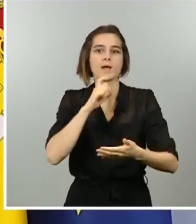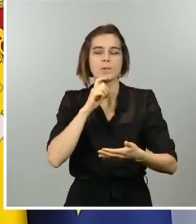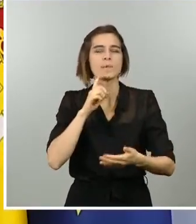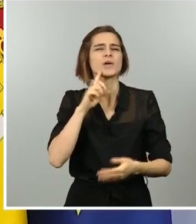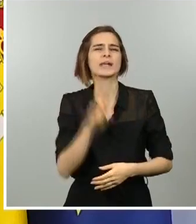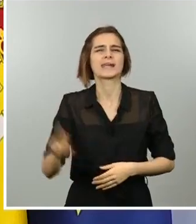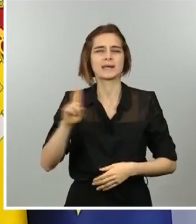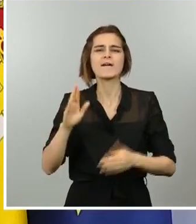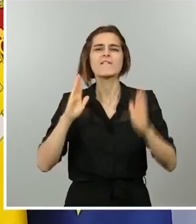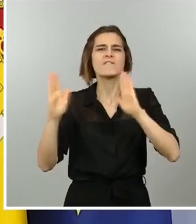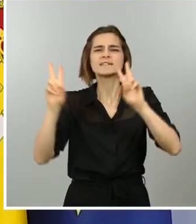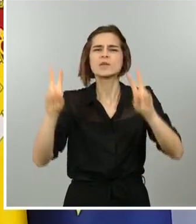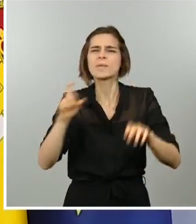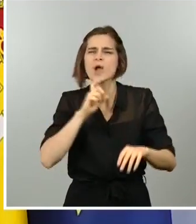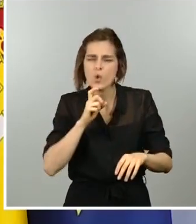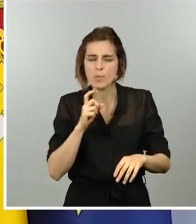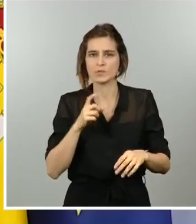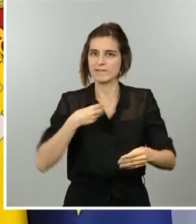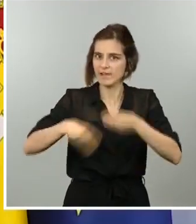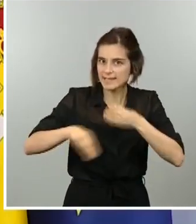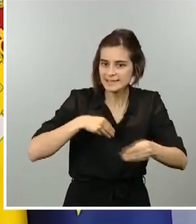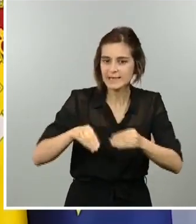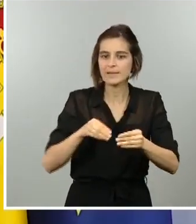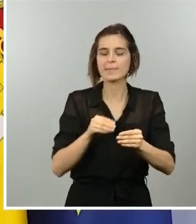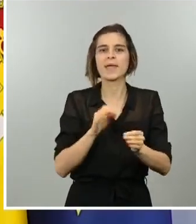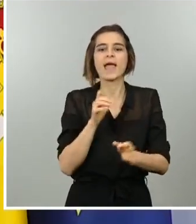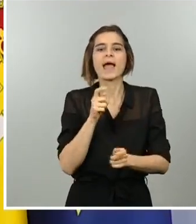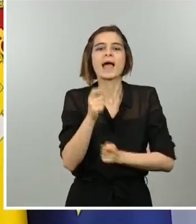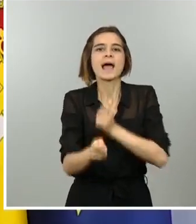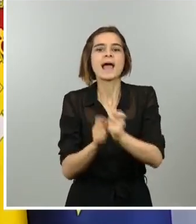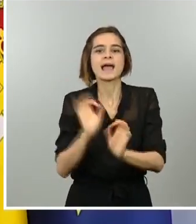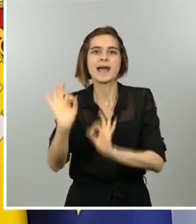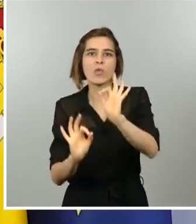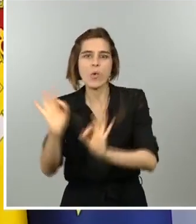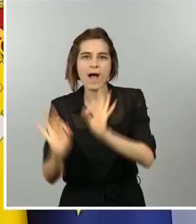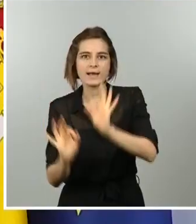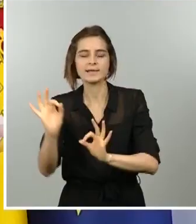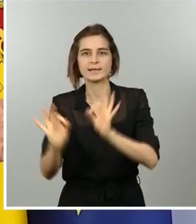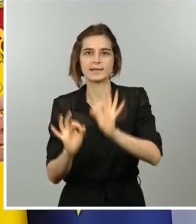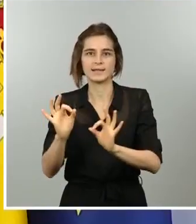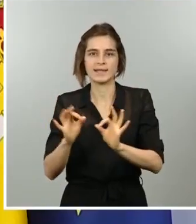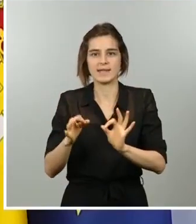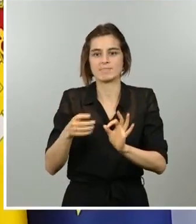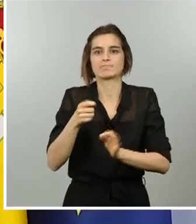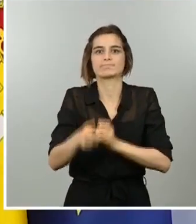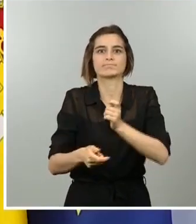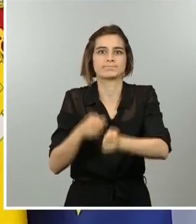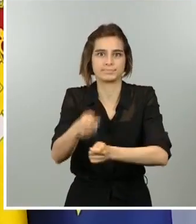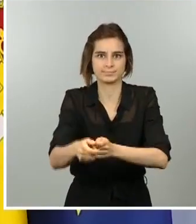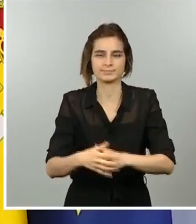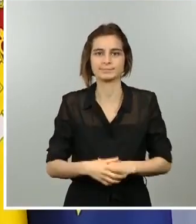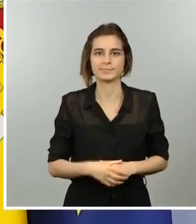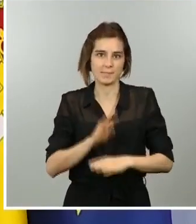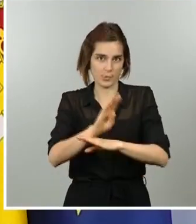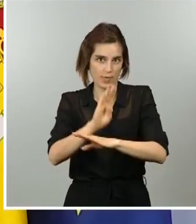prudente. Hay también un conjunto de órdenes referidas a lo que hemos denominado fase cero, por tanto, de aplicación en todo el